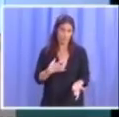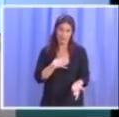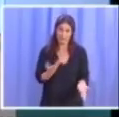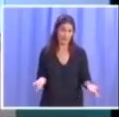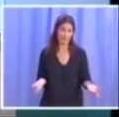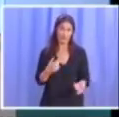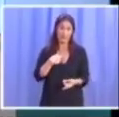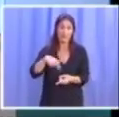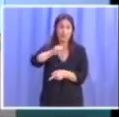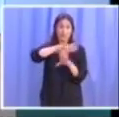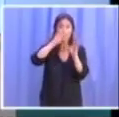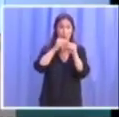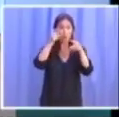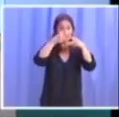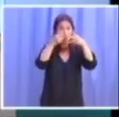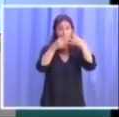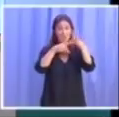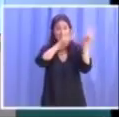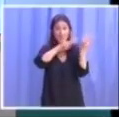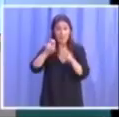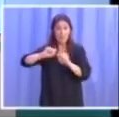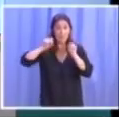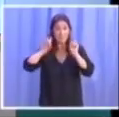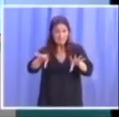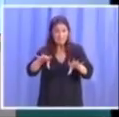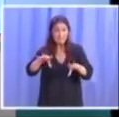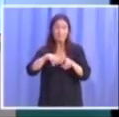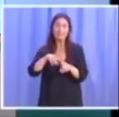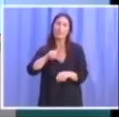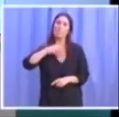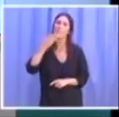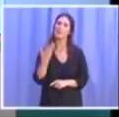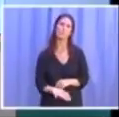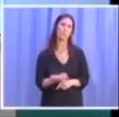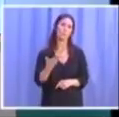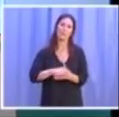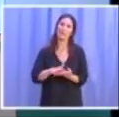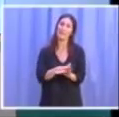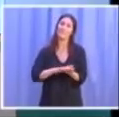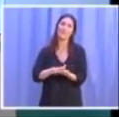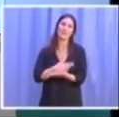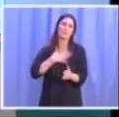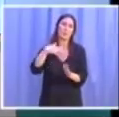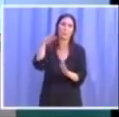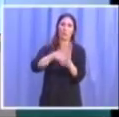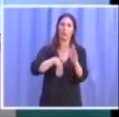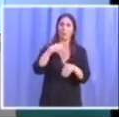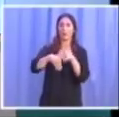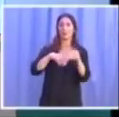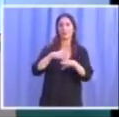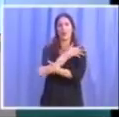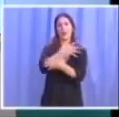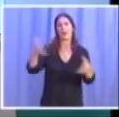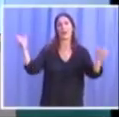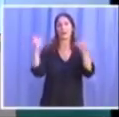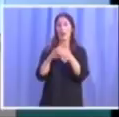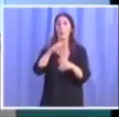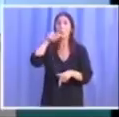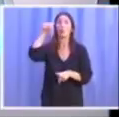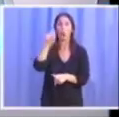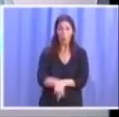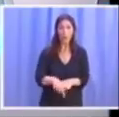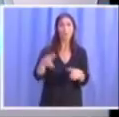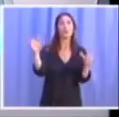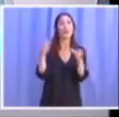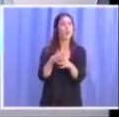para nosotros todos estos temas especialmente sensibles son la esencia y la base de nuestro programa electoral de la Gran Granada, porque hoy